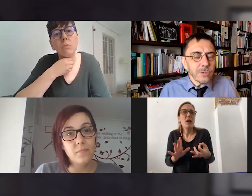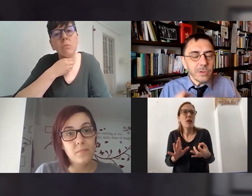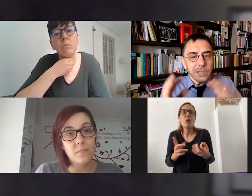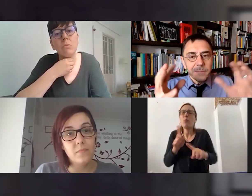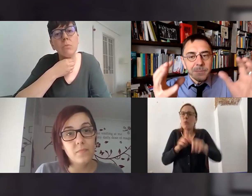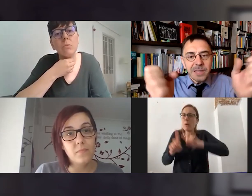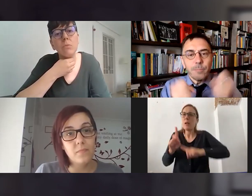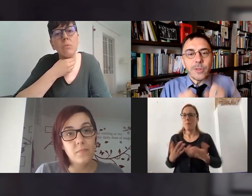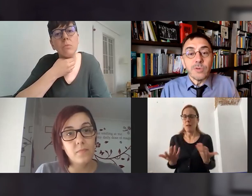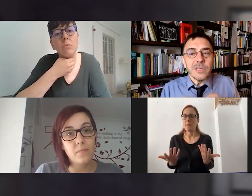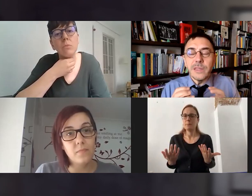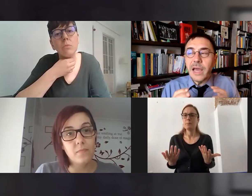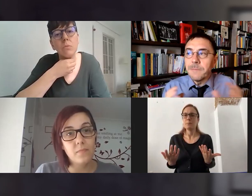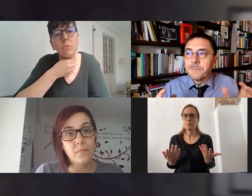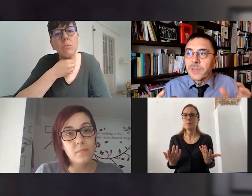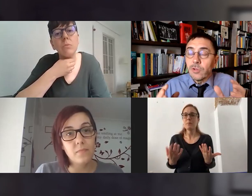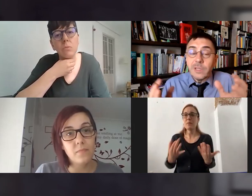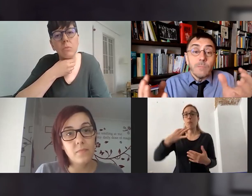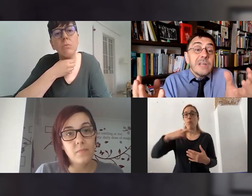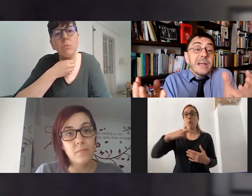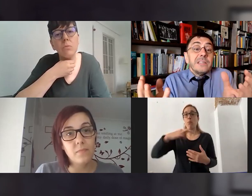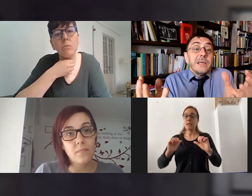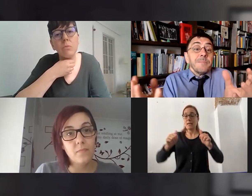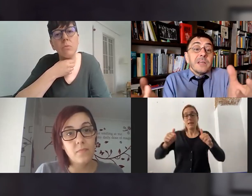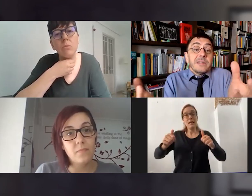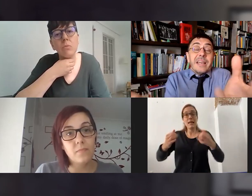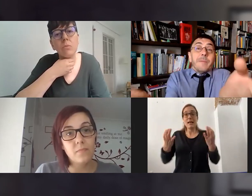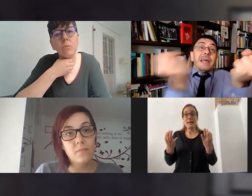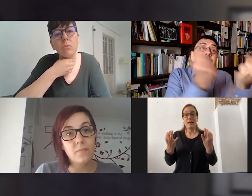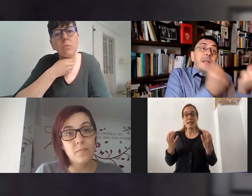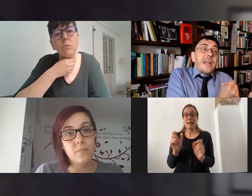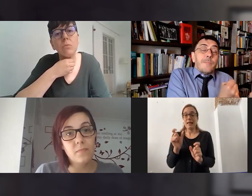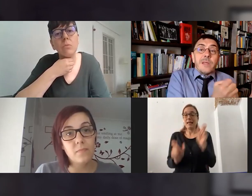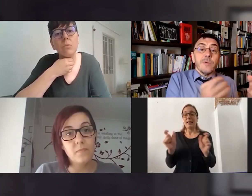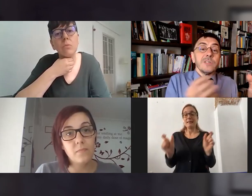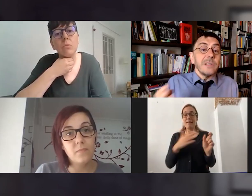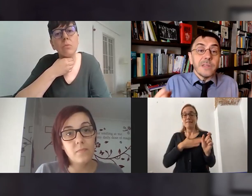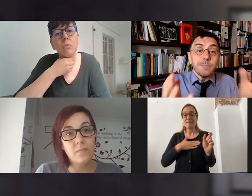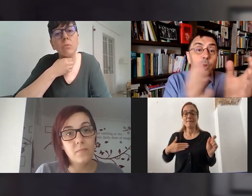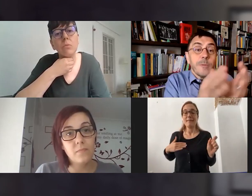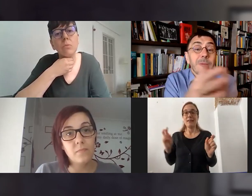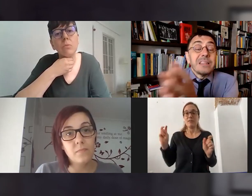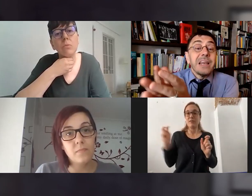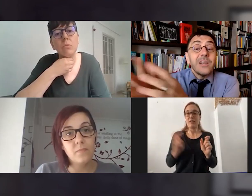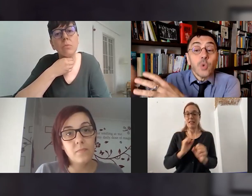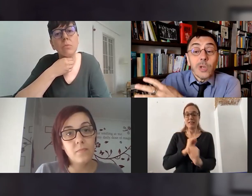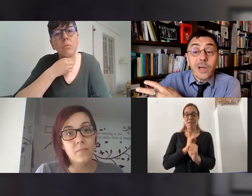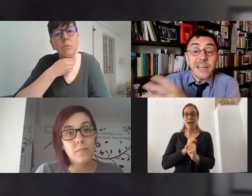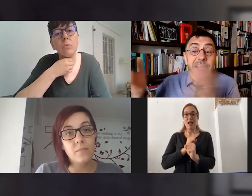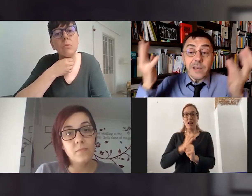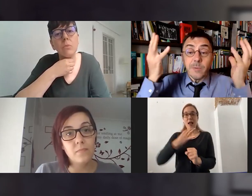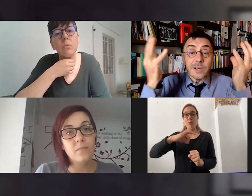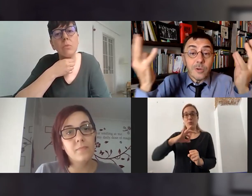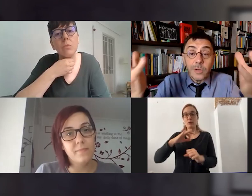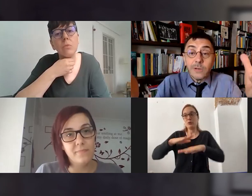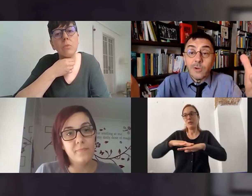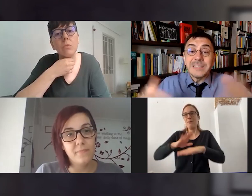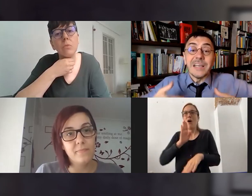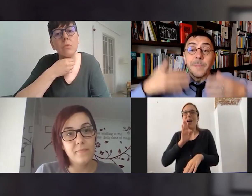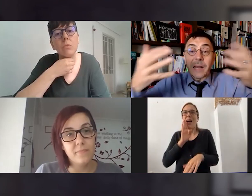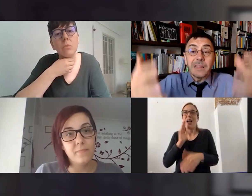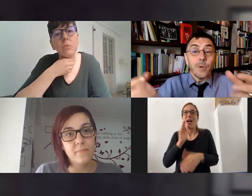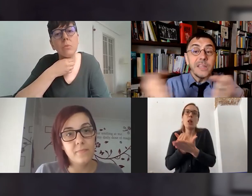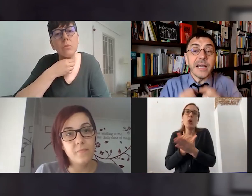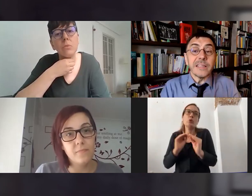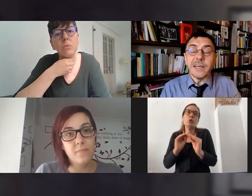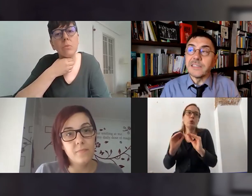problemática, ¿no?, del Podemos inicial, donde mucha gente quiere venir a trabajar a Podemos y dices, por lo menos manténle el sueldo que tenía, ¿no? Porque no va a